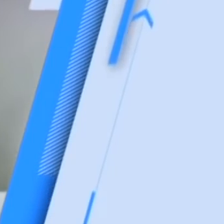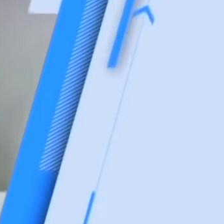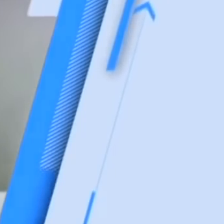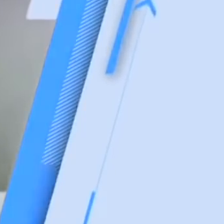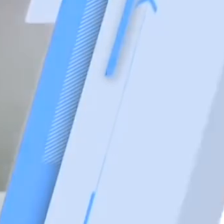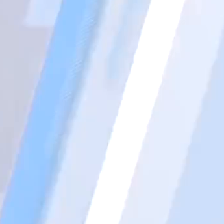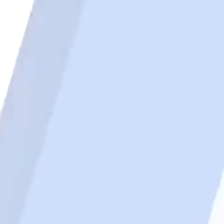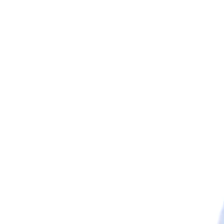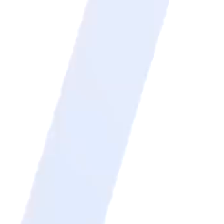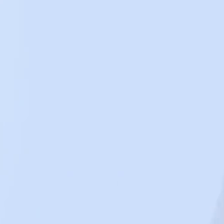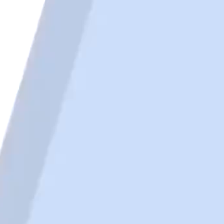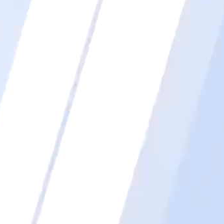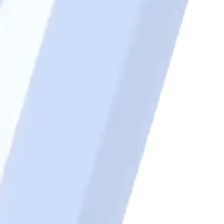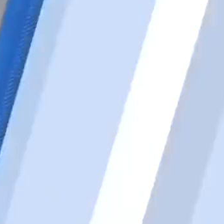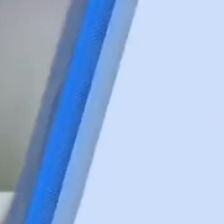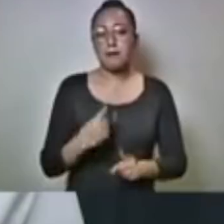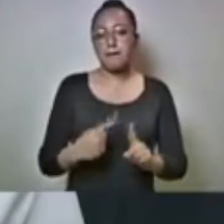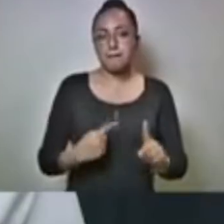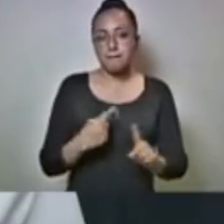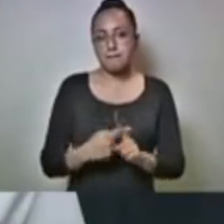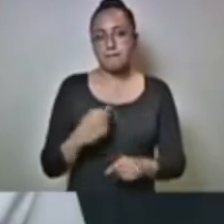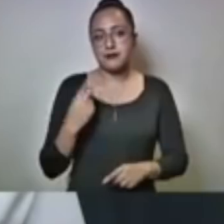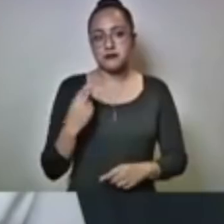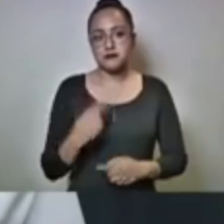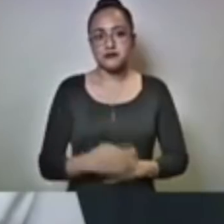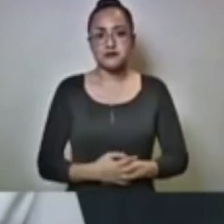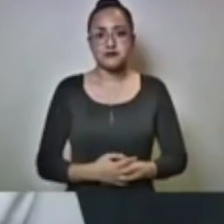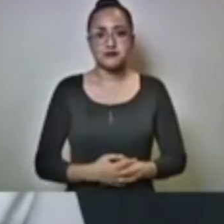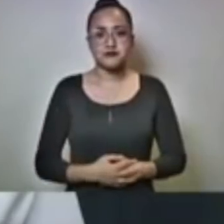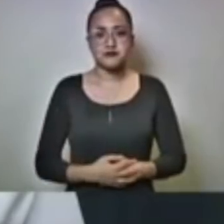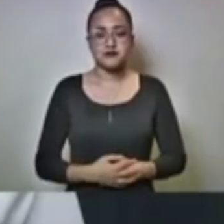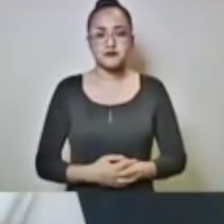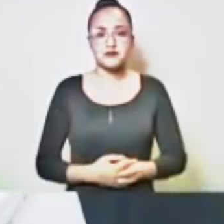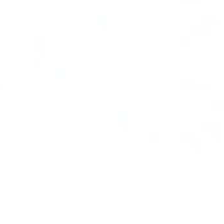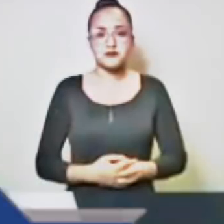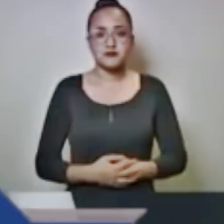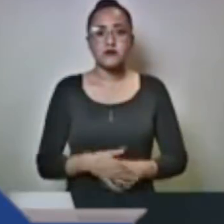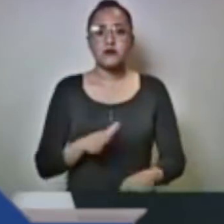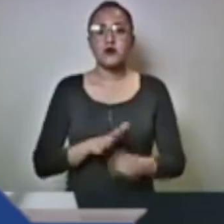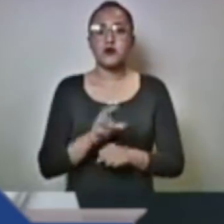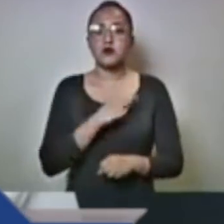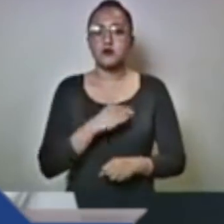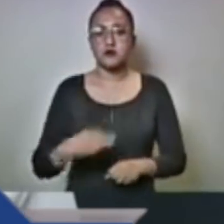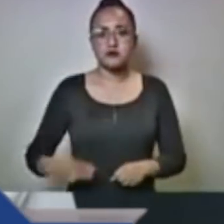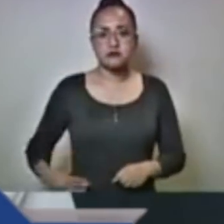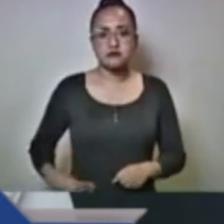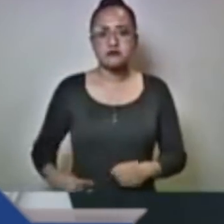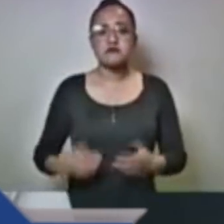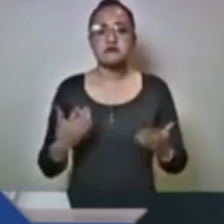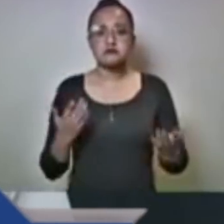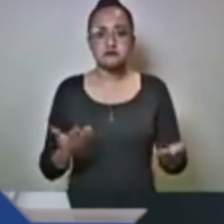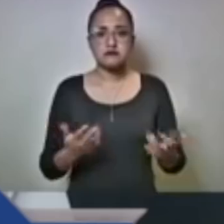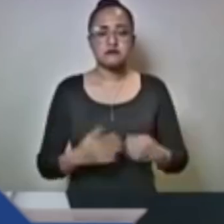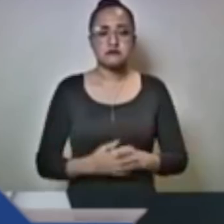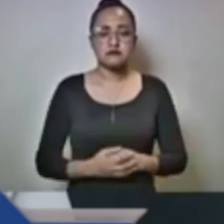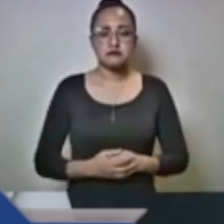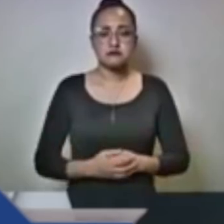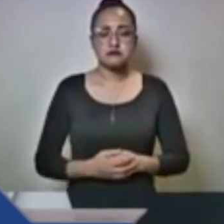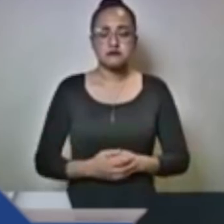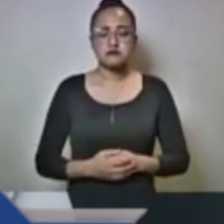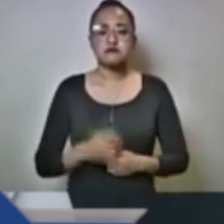25 sí señor bueno digamos usted en qué municipios estamos hablando de